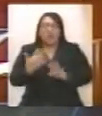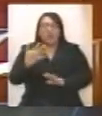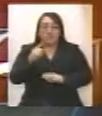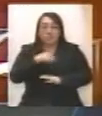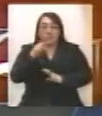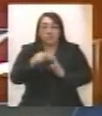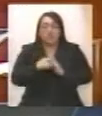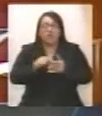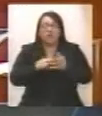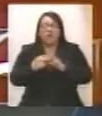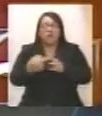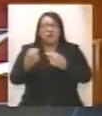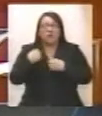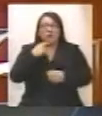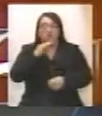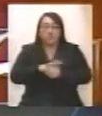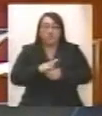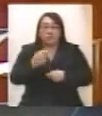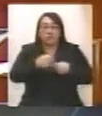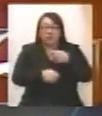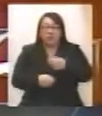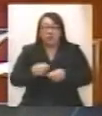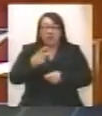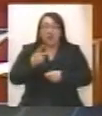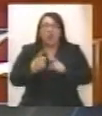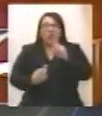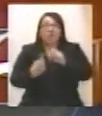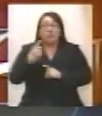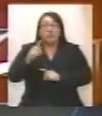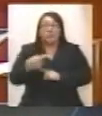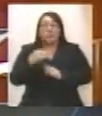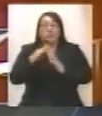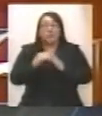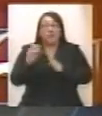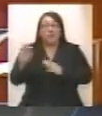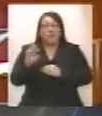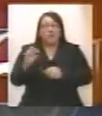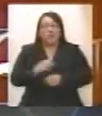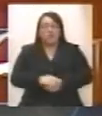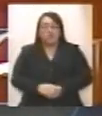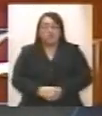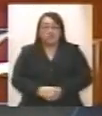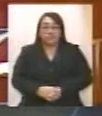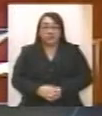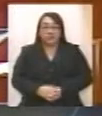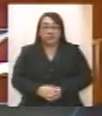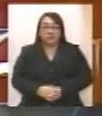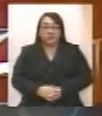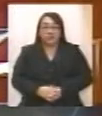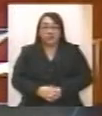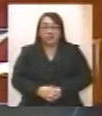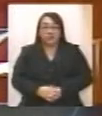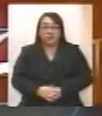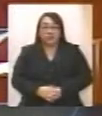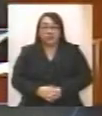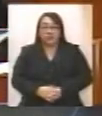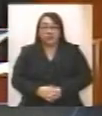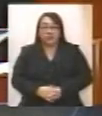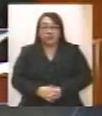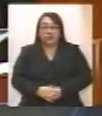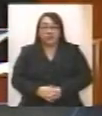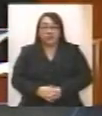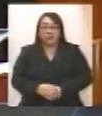proyectos representan un compromiso de inversión de 11 mil millones de dólares, que genera más